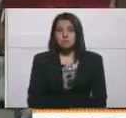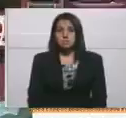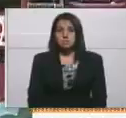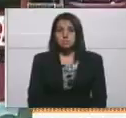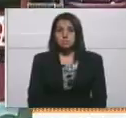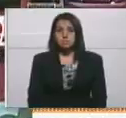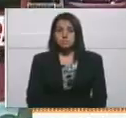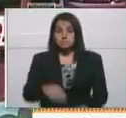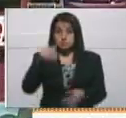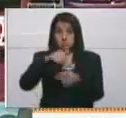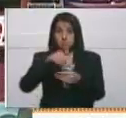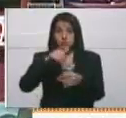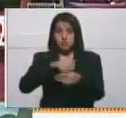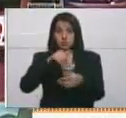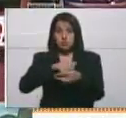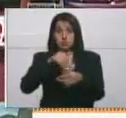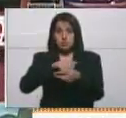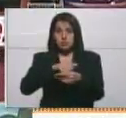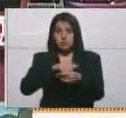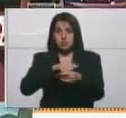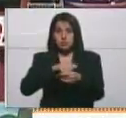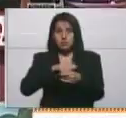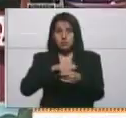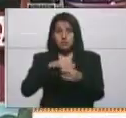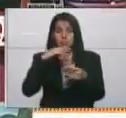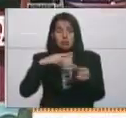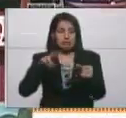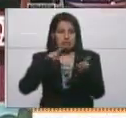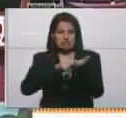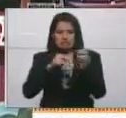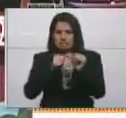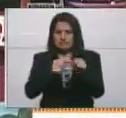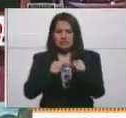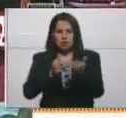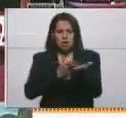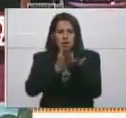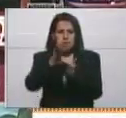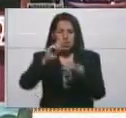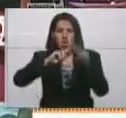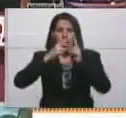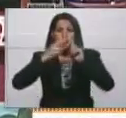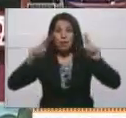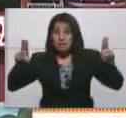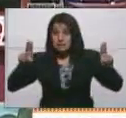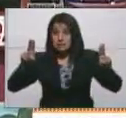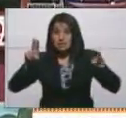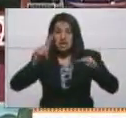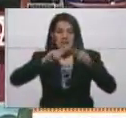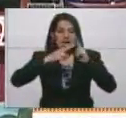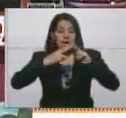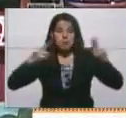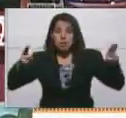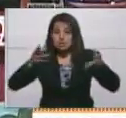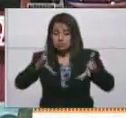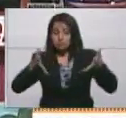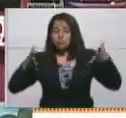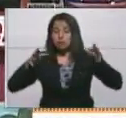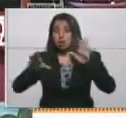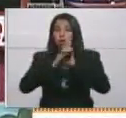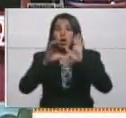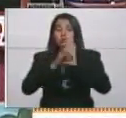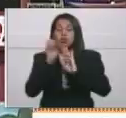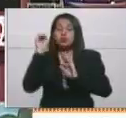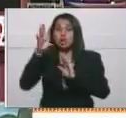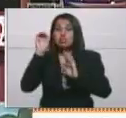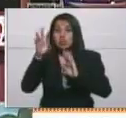Estas elecciones, bueno, es para ratificar un camino de paz, la paz que logramos con la constituyente. Y